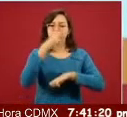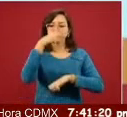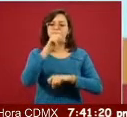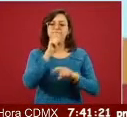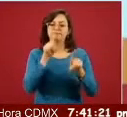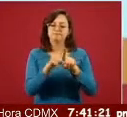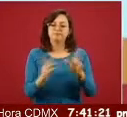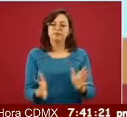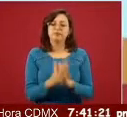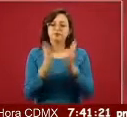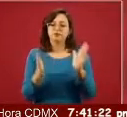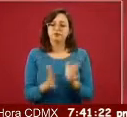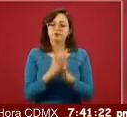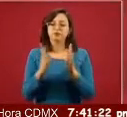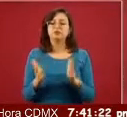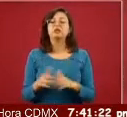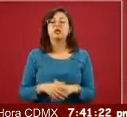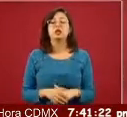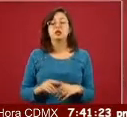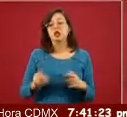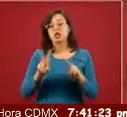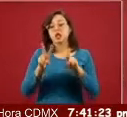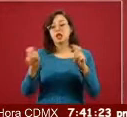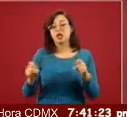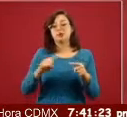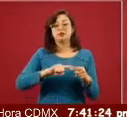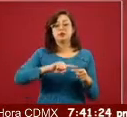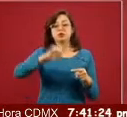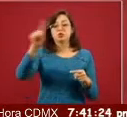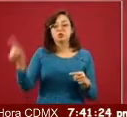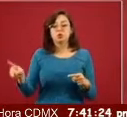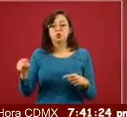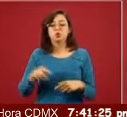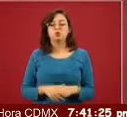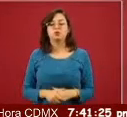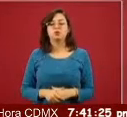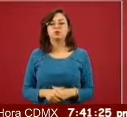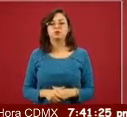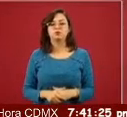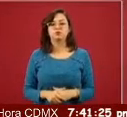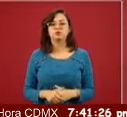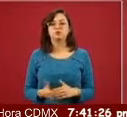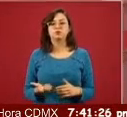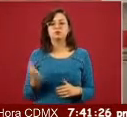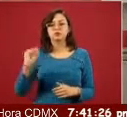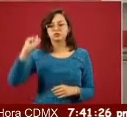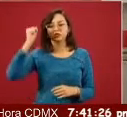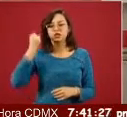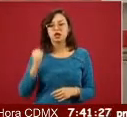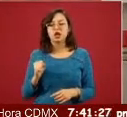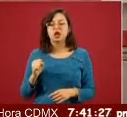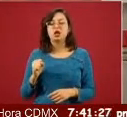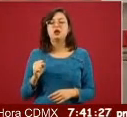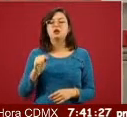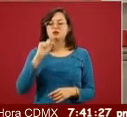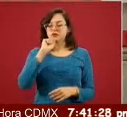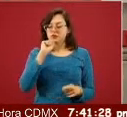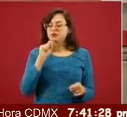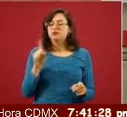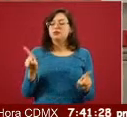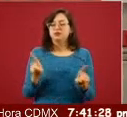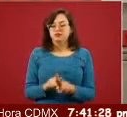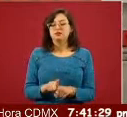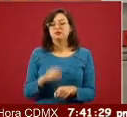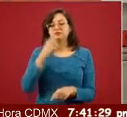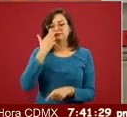¿no? Curvas. ¿Qué tenemos? ¿Qué impresión? Con respecto a Sinaloa, también quiero expresar